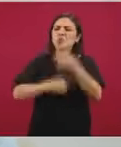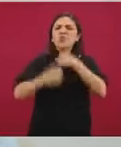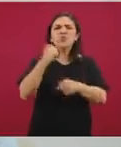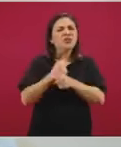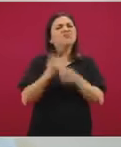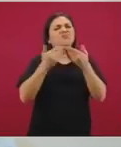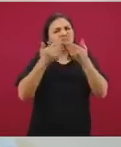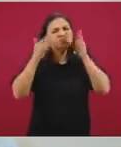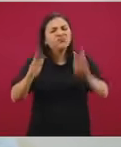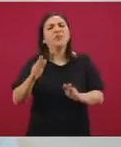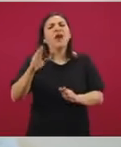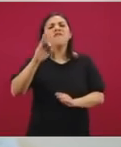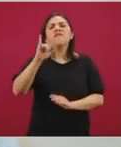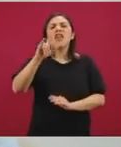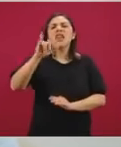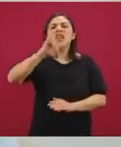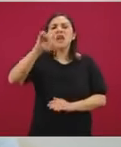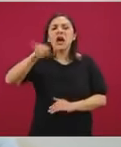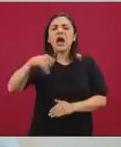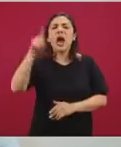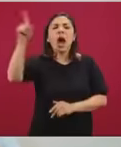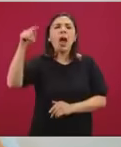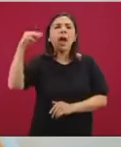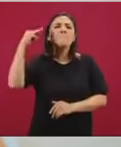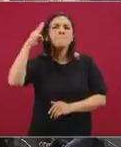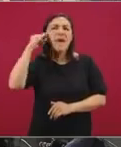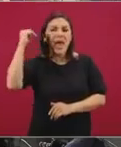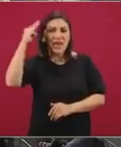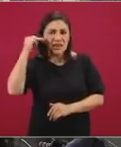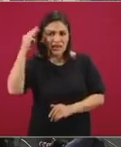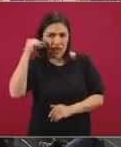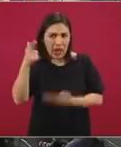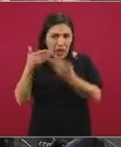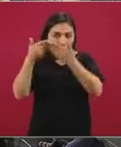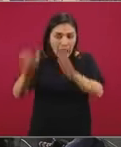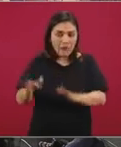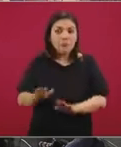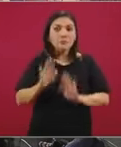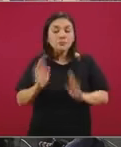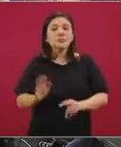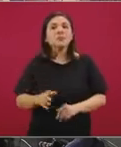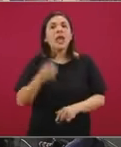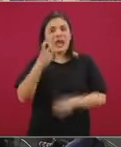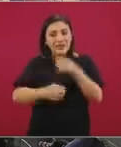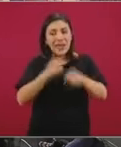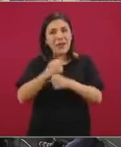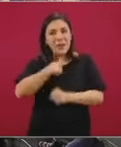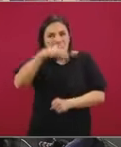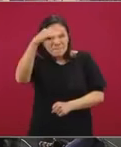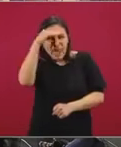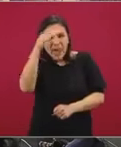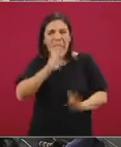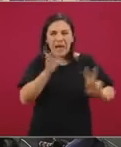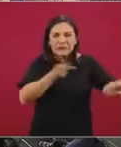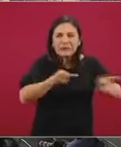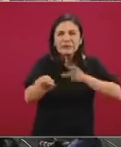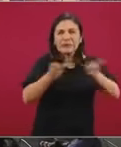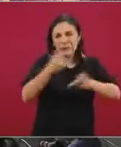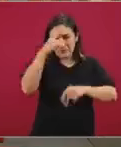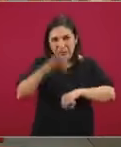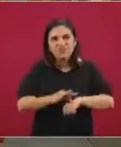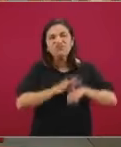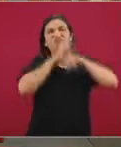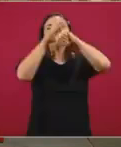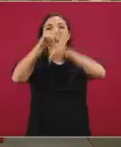ocurrió la FILIC en la Ciudad de Mérida. Este año ya teníamos pláticas para llevar la FILIC también